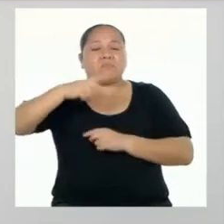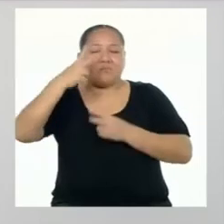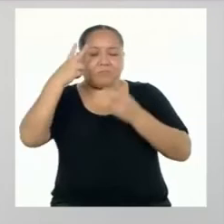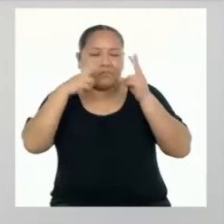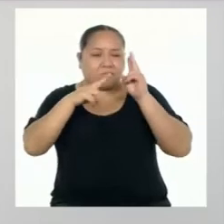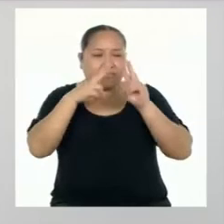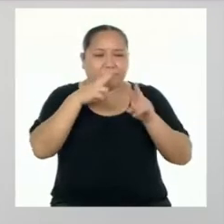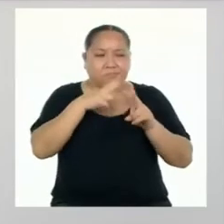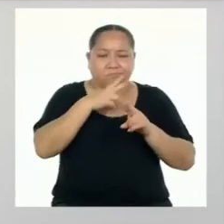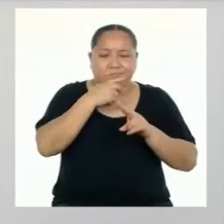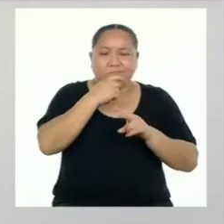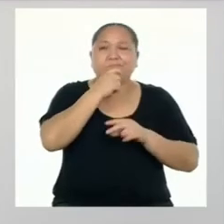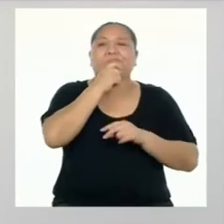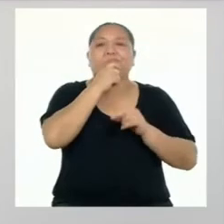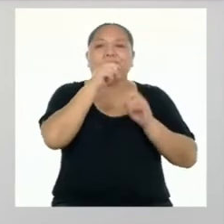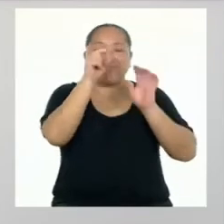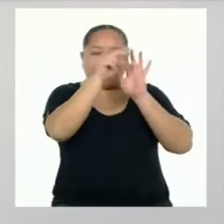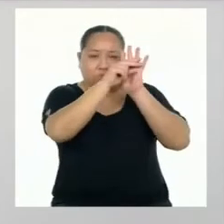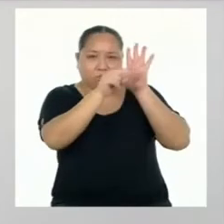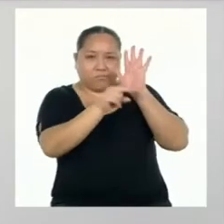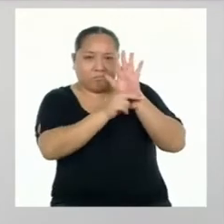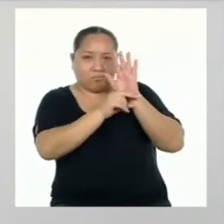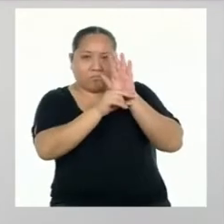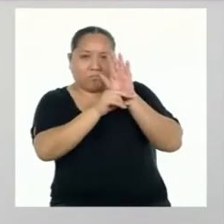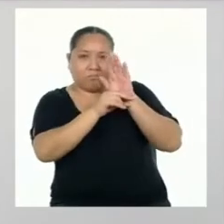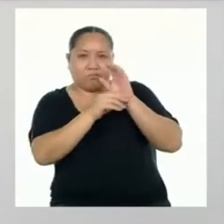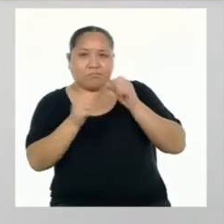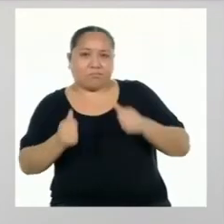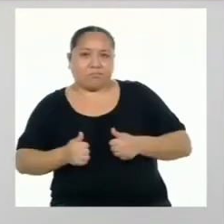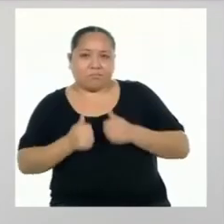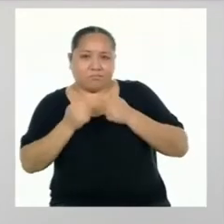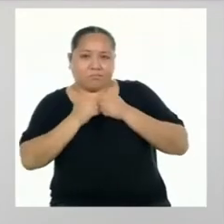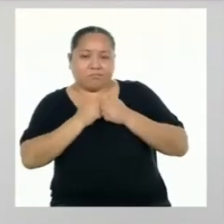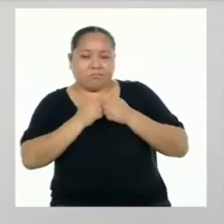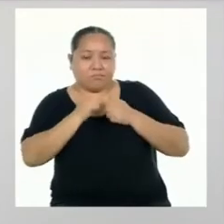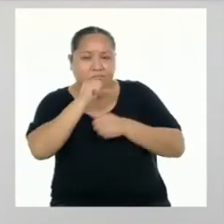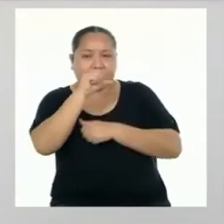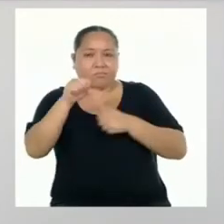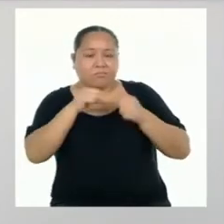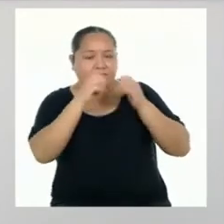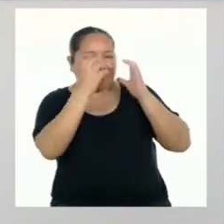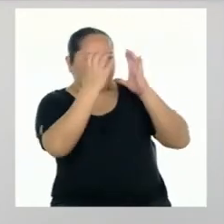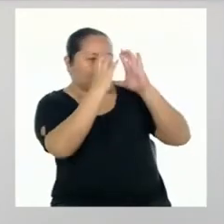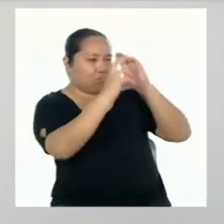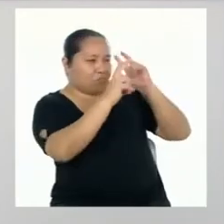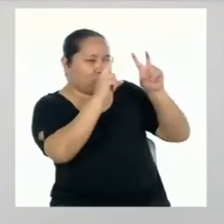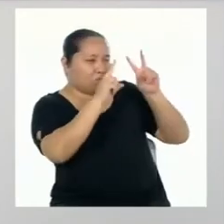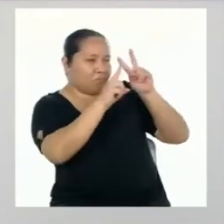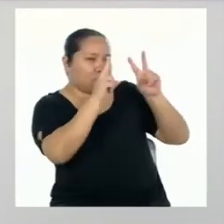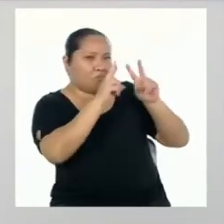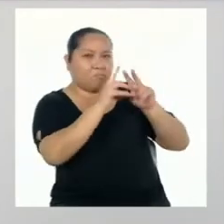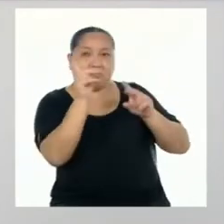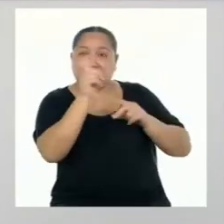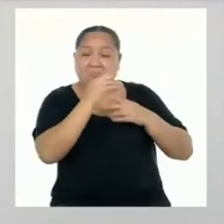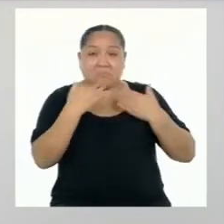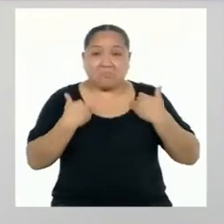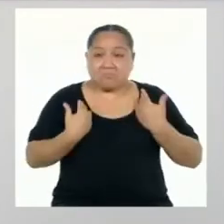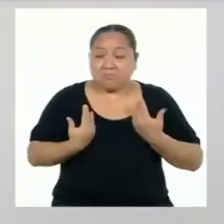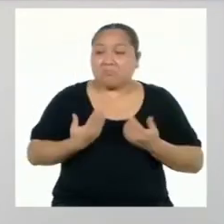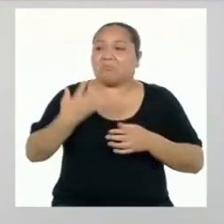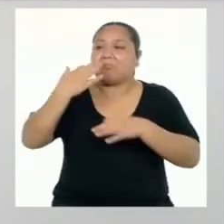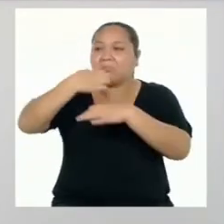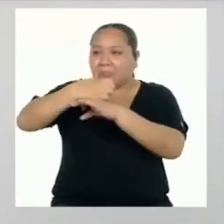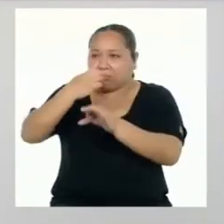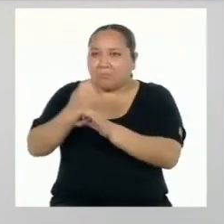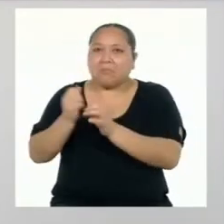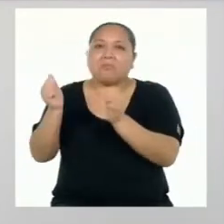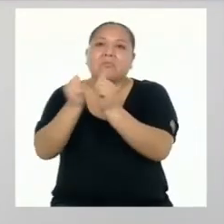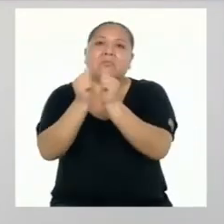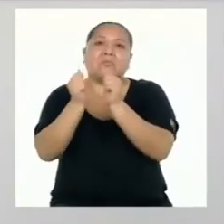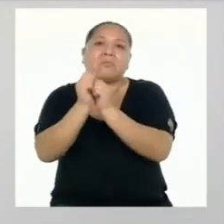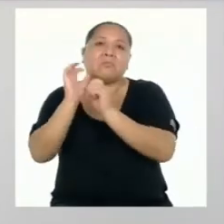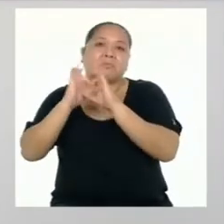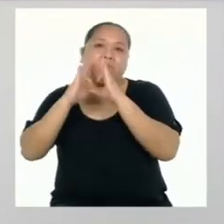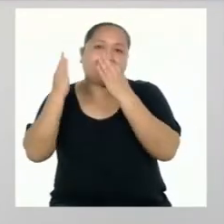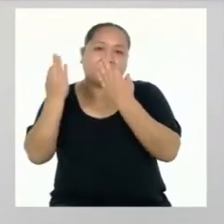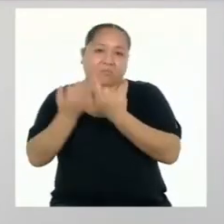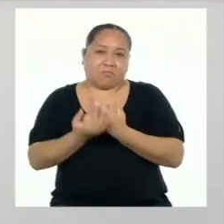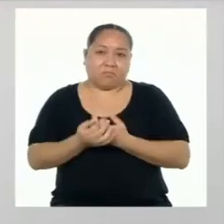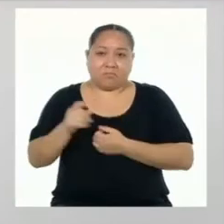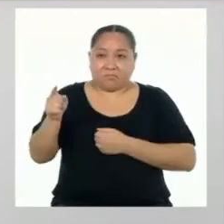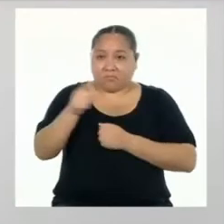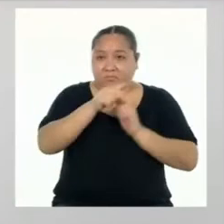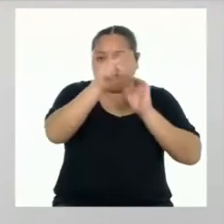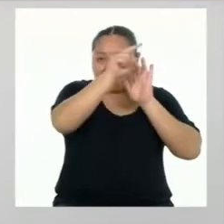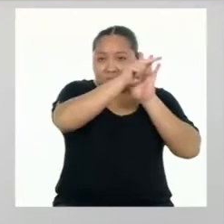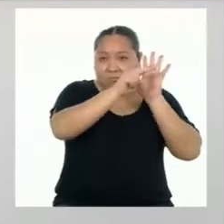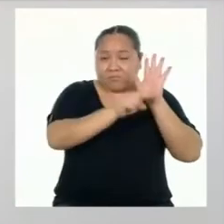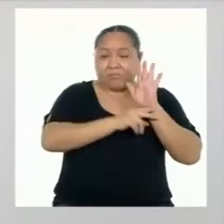evaluar sus normas de convivencia o crearlas en familia si es que no las tienen por ahora. Estas normas